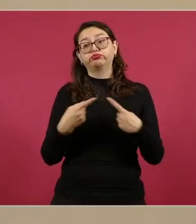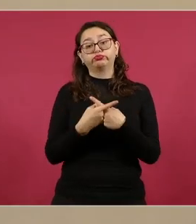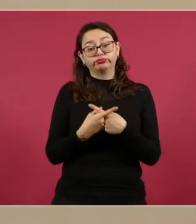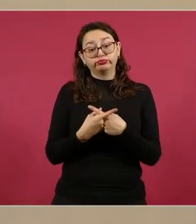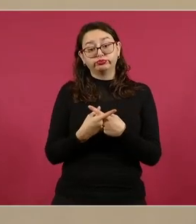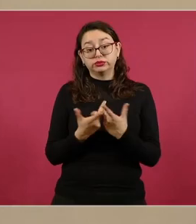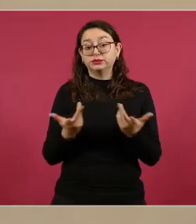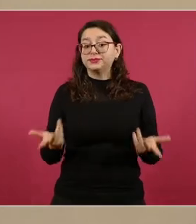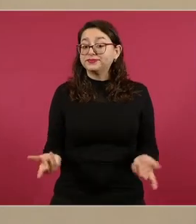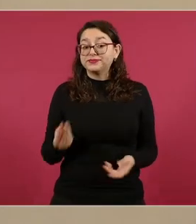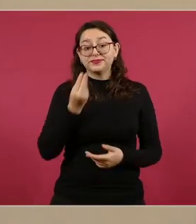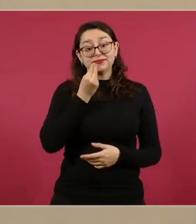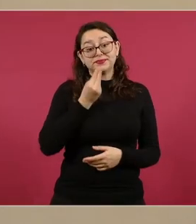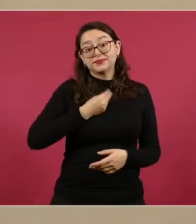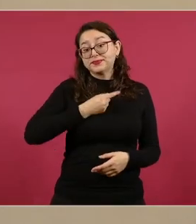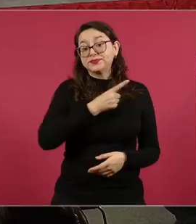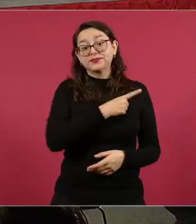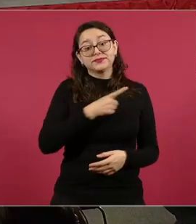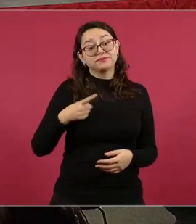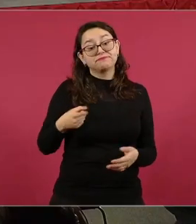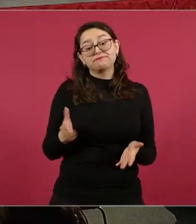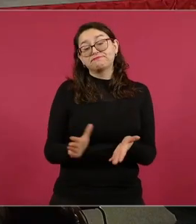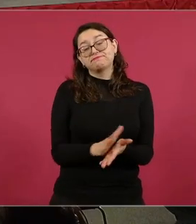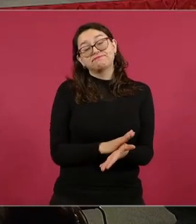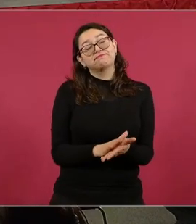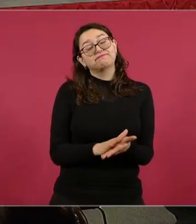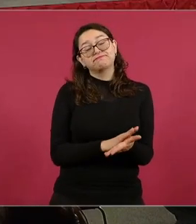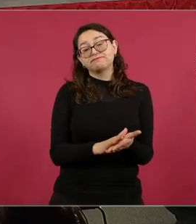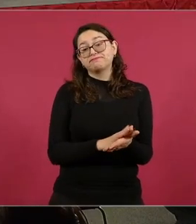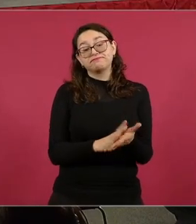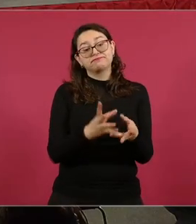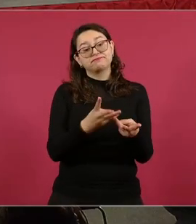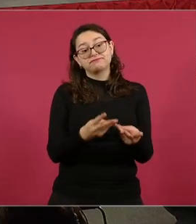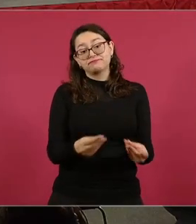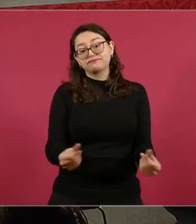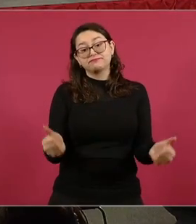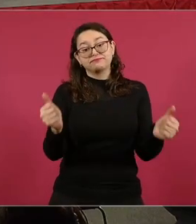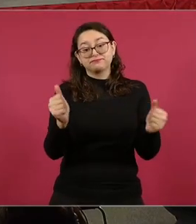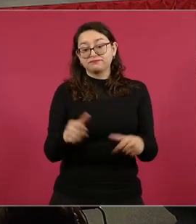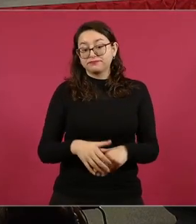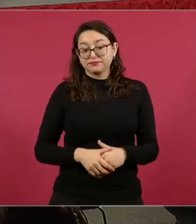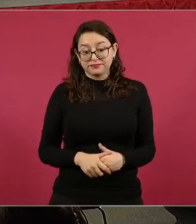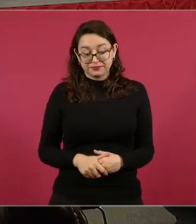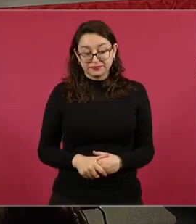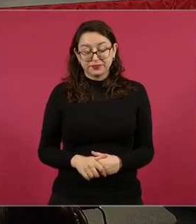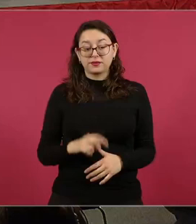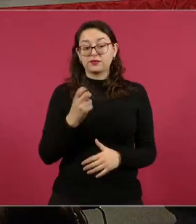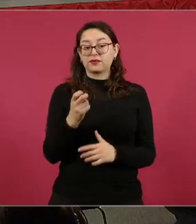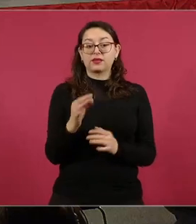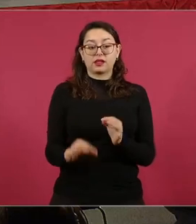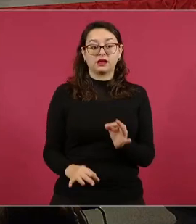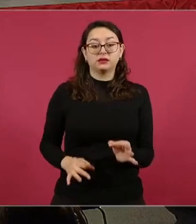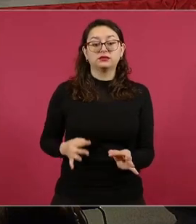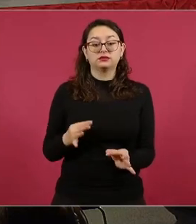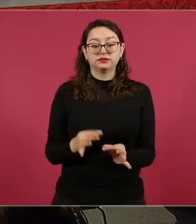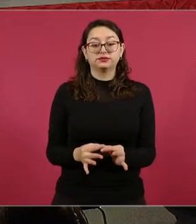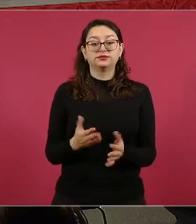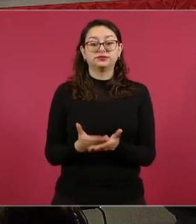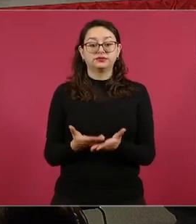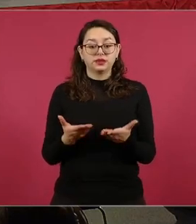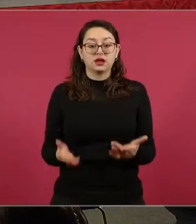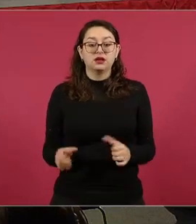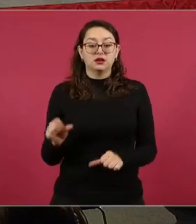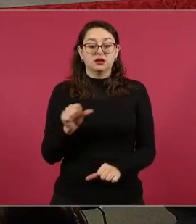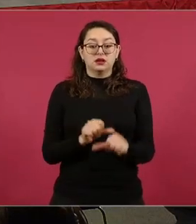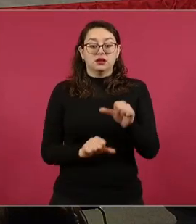ser absuelto atendiendo al principio de presunción de inocencia. Sería cuanto, señor presidente. Me permito ceder el micrófono